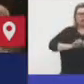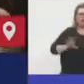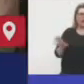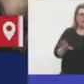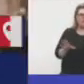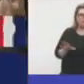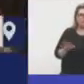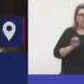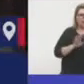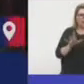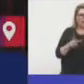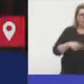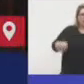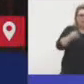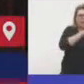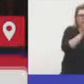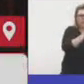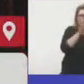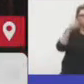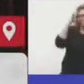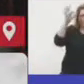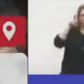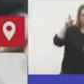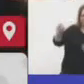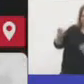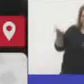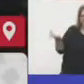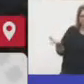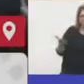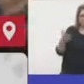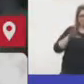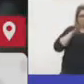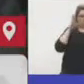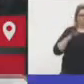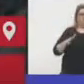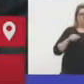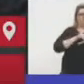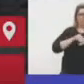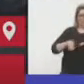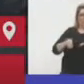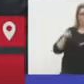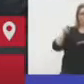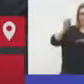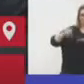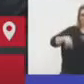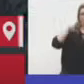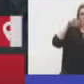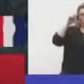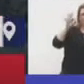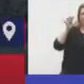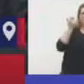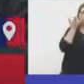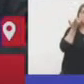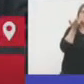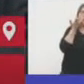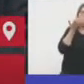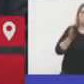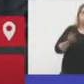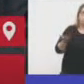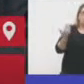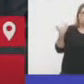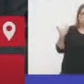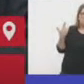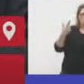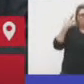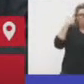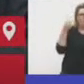ganamos La Matanza, las cloacas van a ser para vos también. Porque nosotros no hacemos facción. La facción la hace el kirchnerismo, la hace Espinosa en La Matanza, que hace 40 años